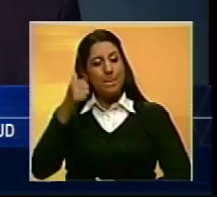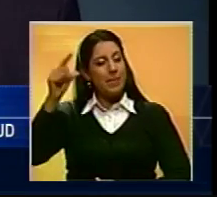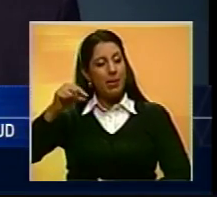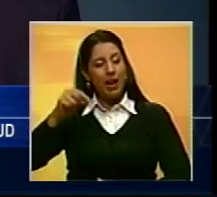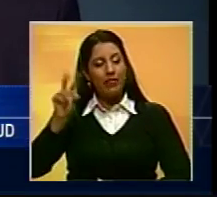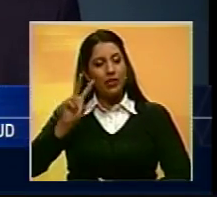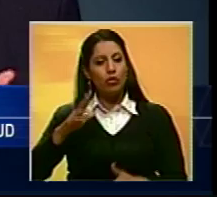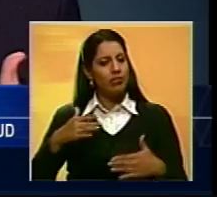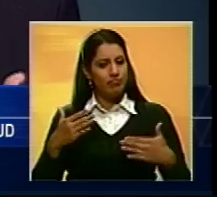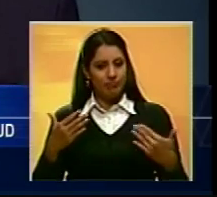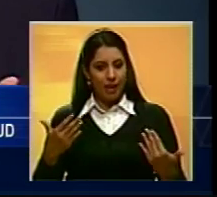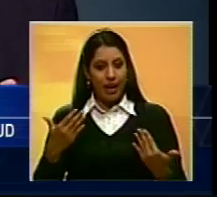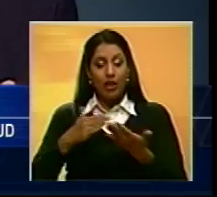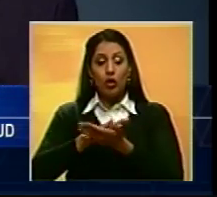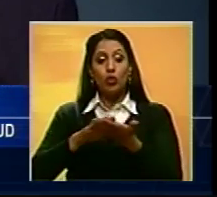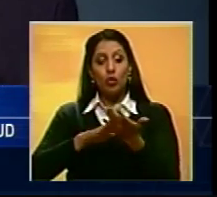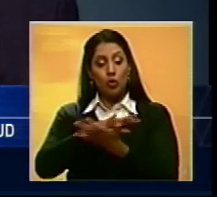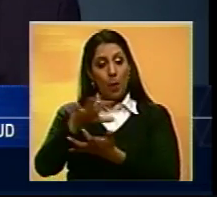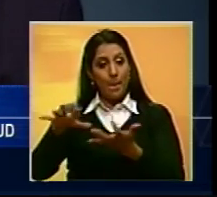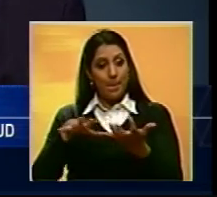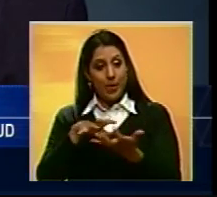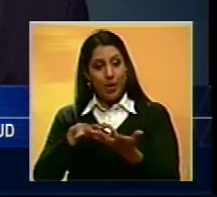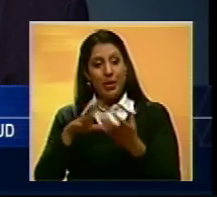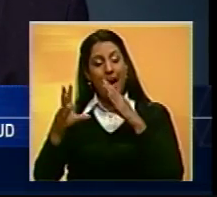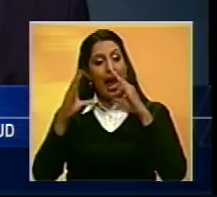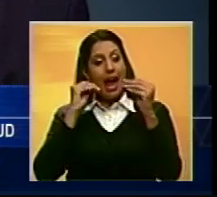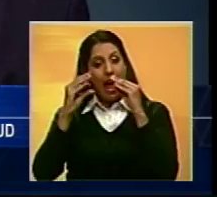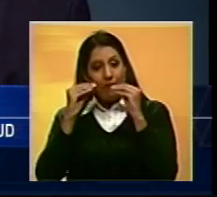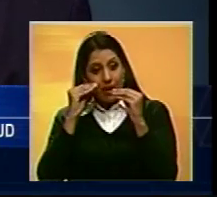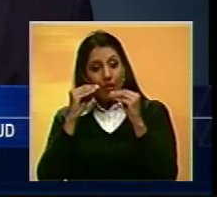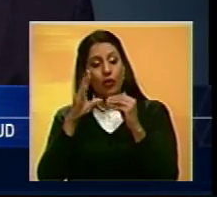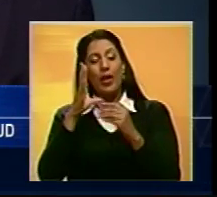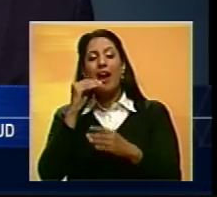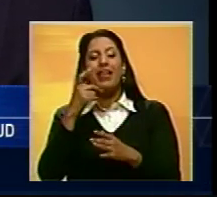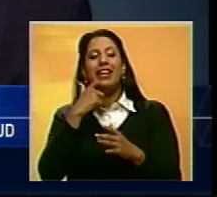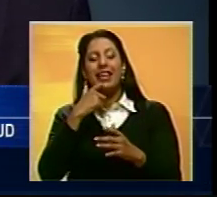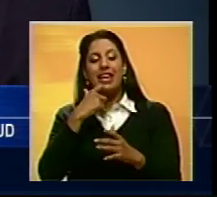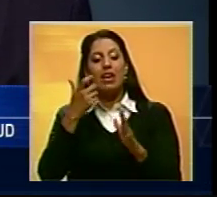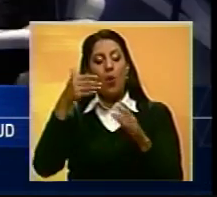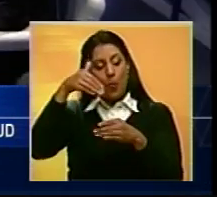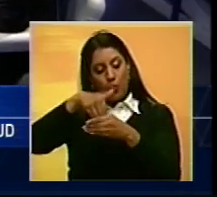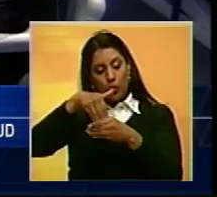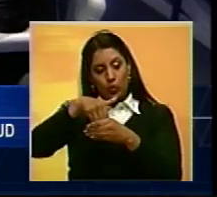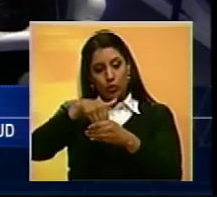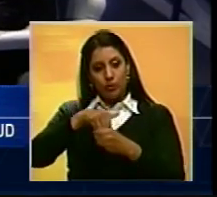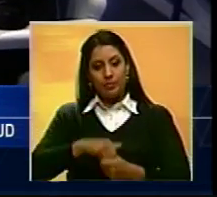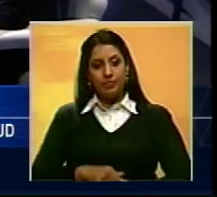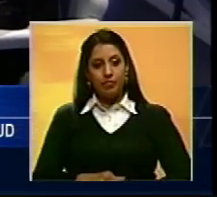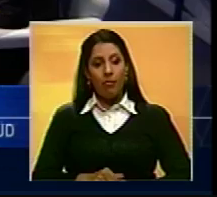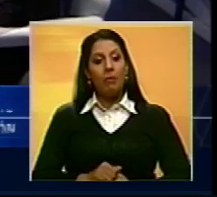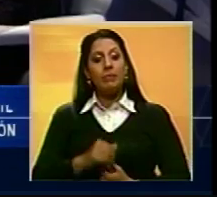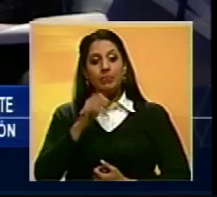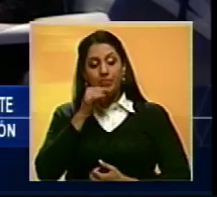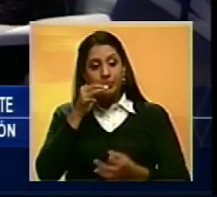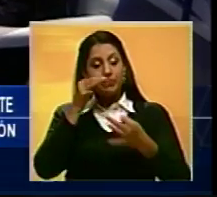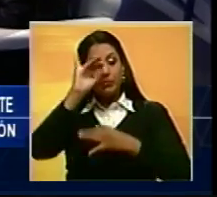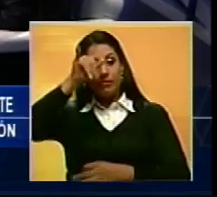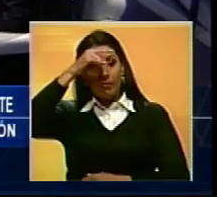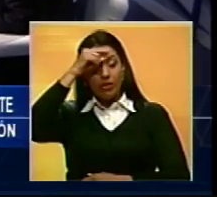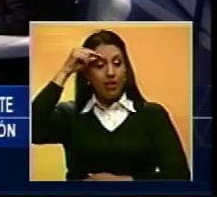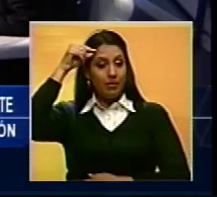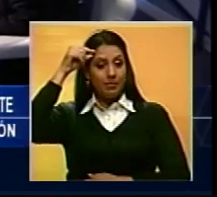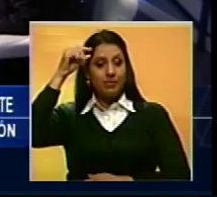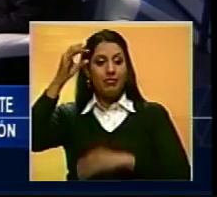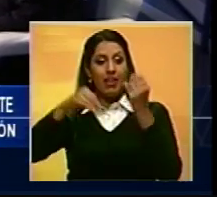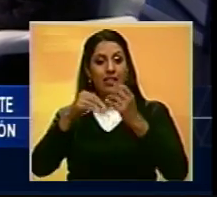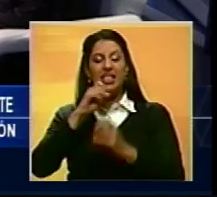en Venezuela es resolver este conflicto hablando y hablando a través del voto. Borges explicó las acciones